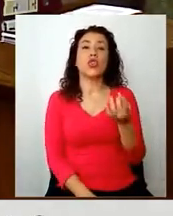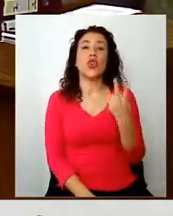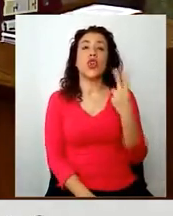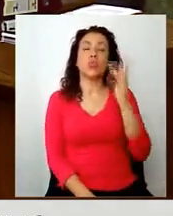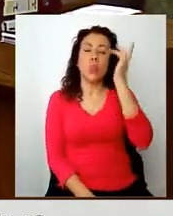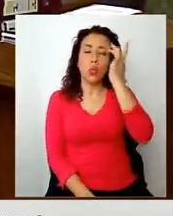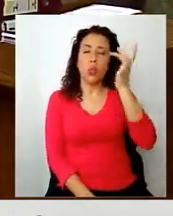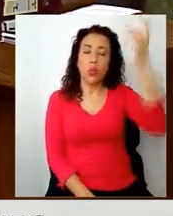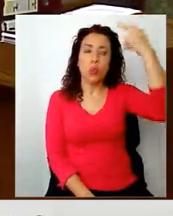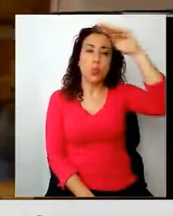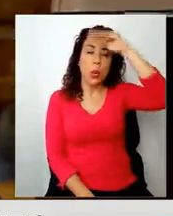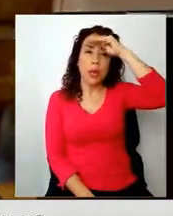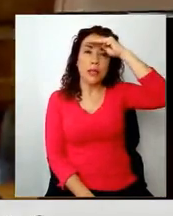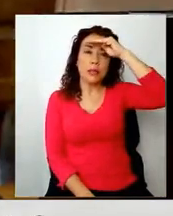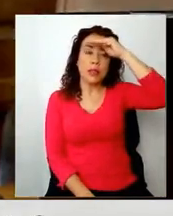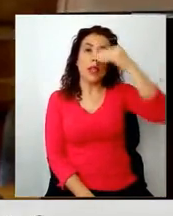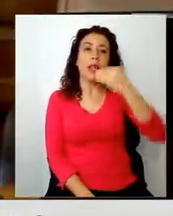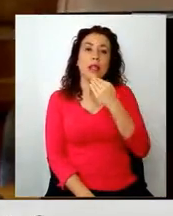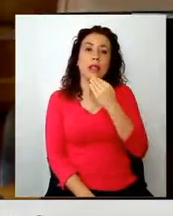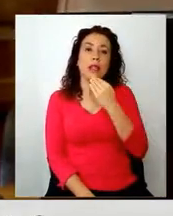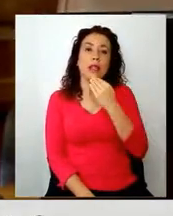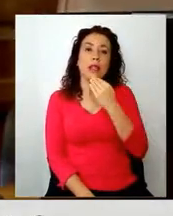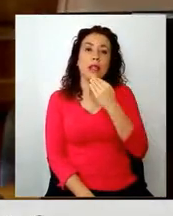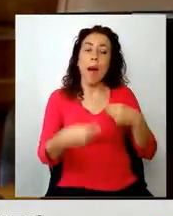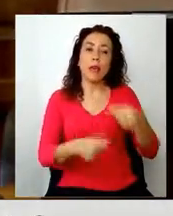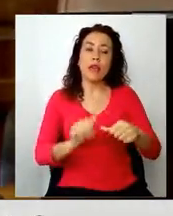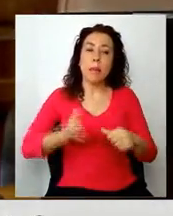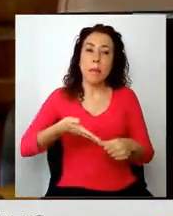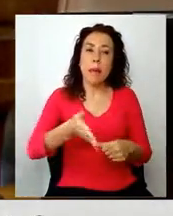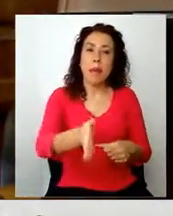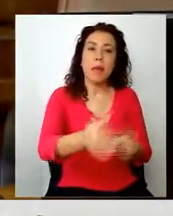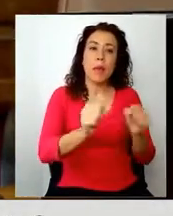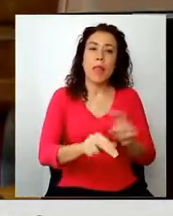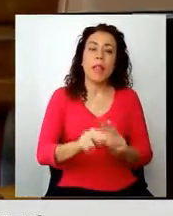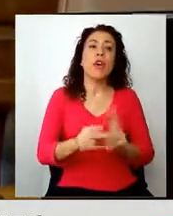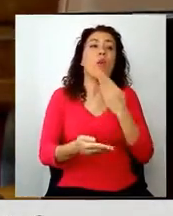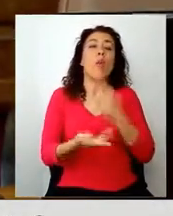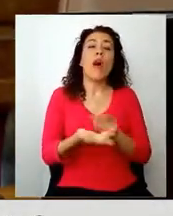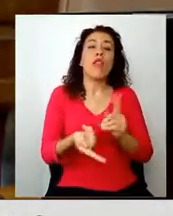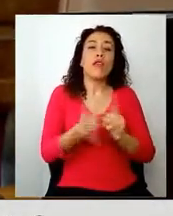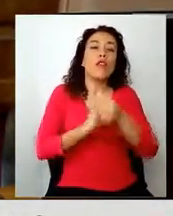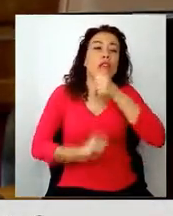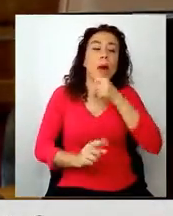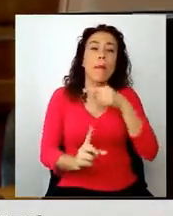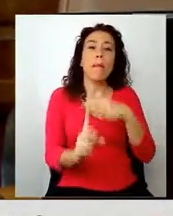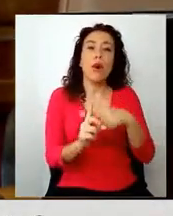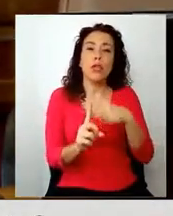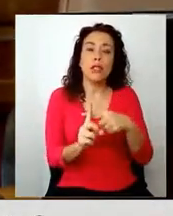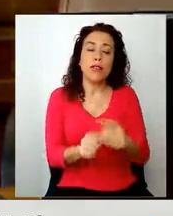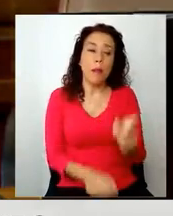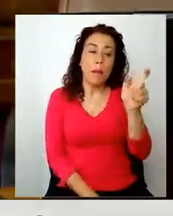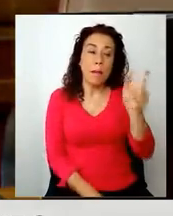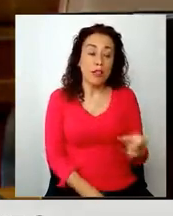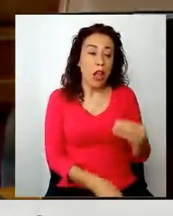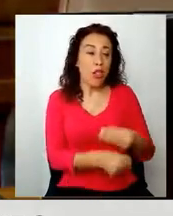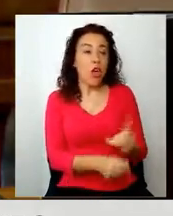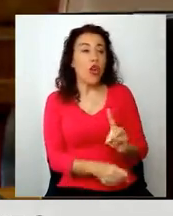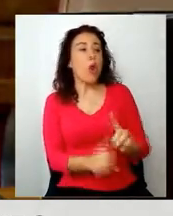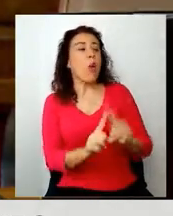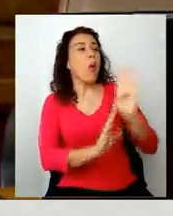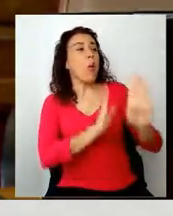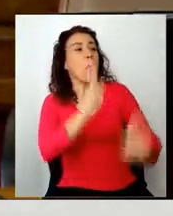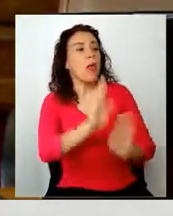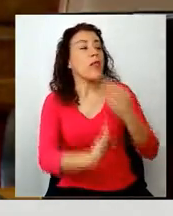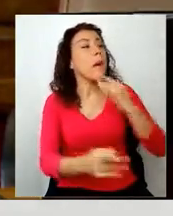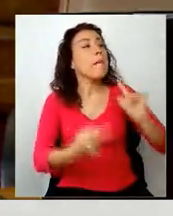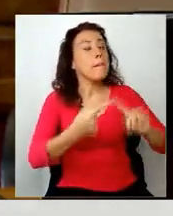sino que por la contribución activa que hoy pueden hacer desde el envejecimiento positivo donde la persona mayor no es un objeto de Cuidado sino un participe activo